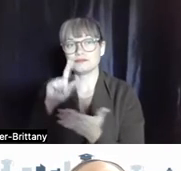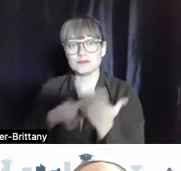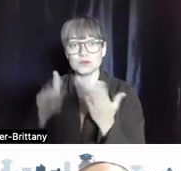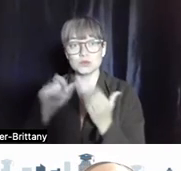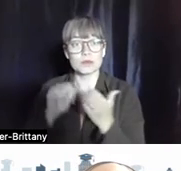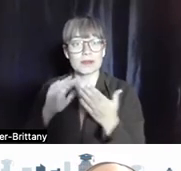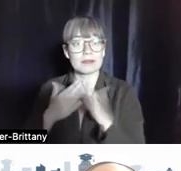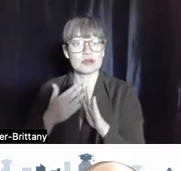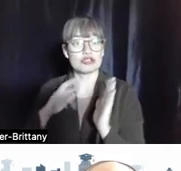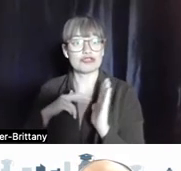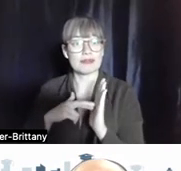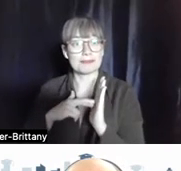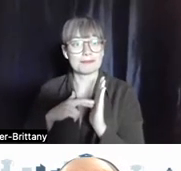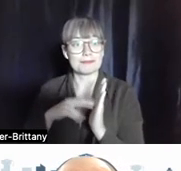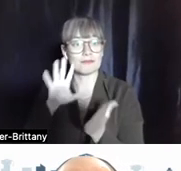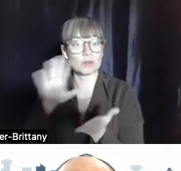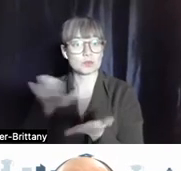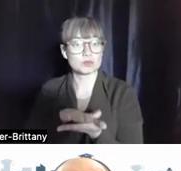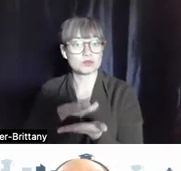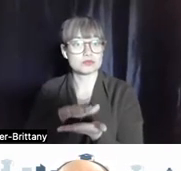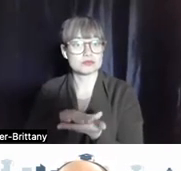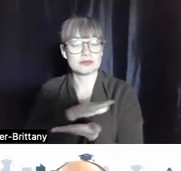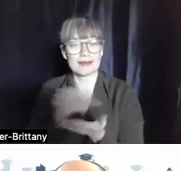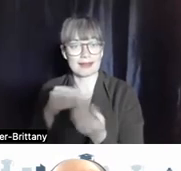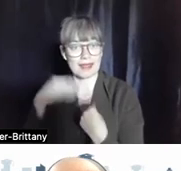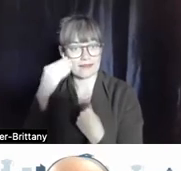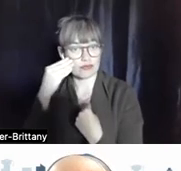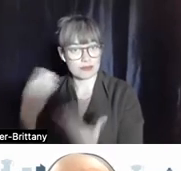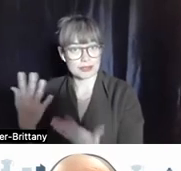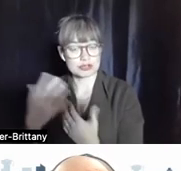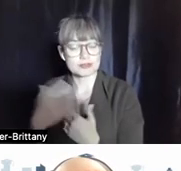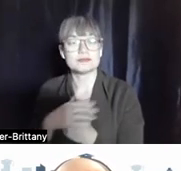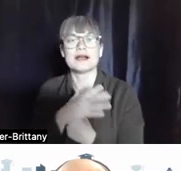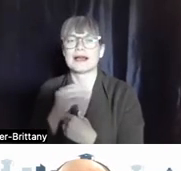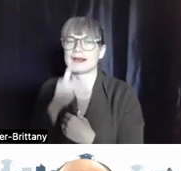de escuelas, chequen con los representantes de la comunidad porque